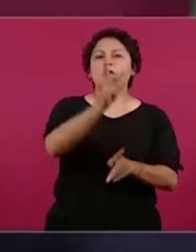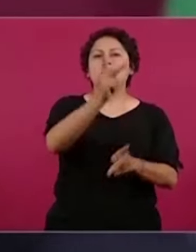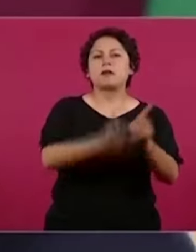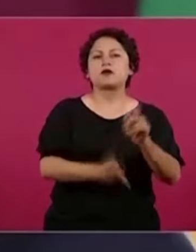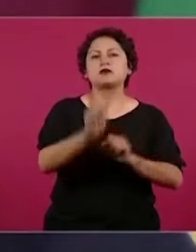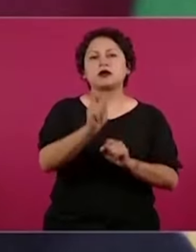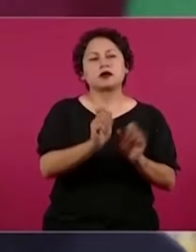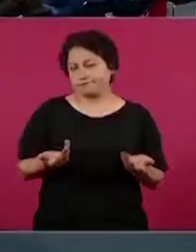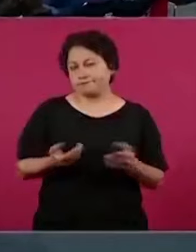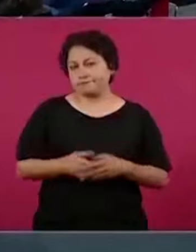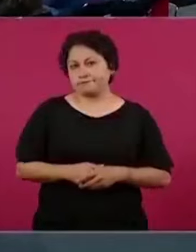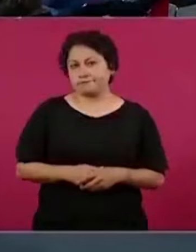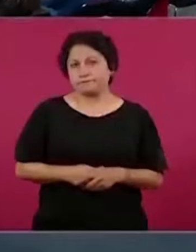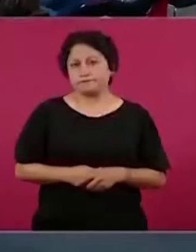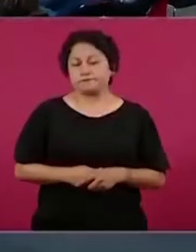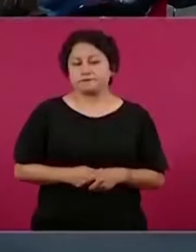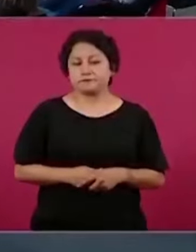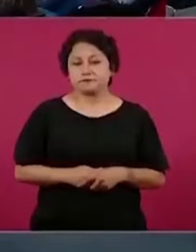nuestro